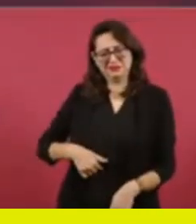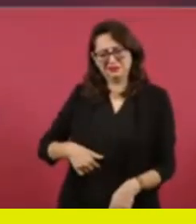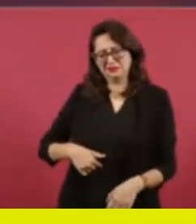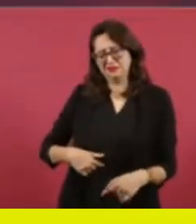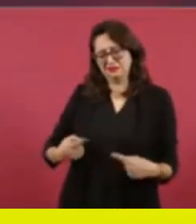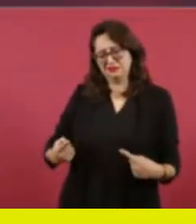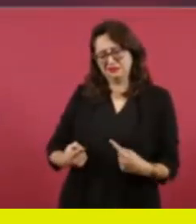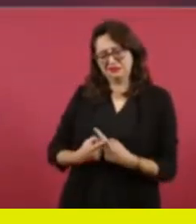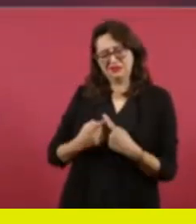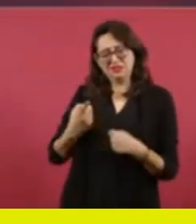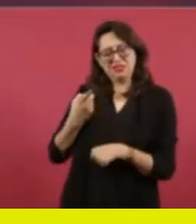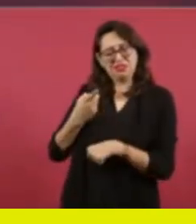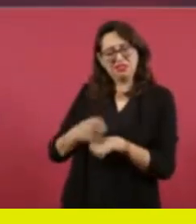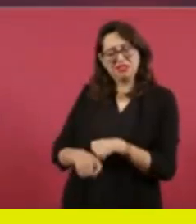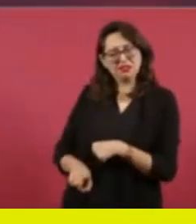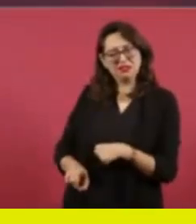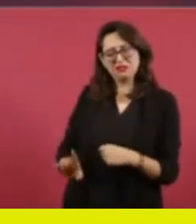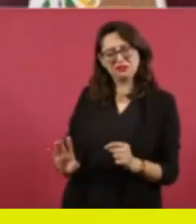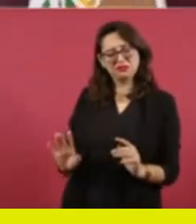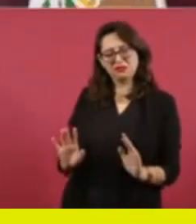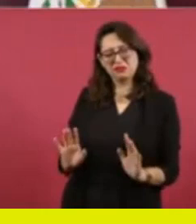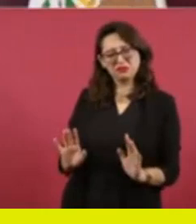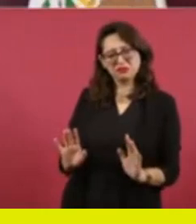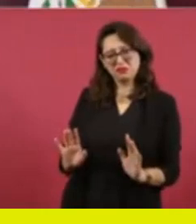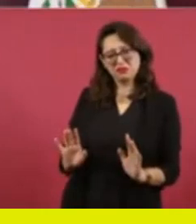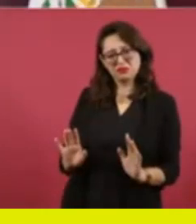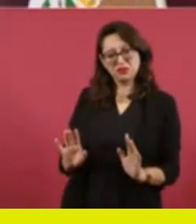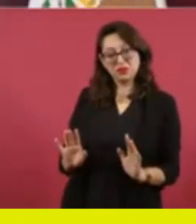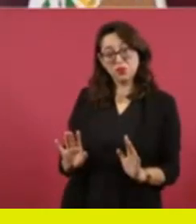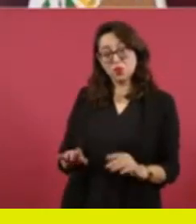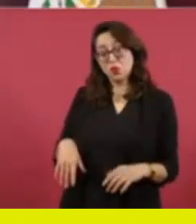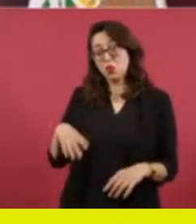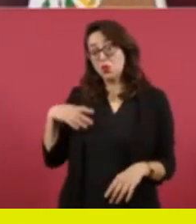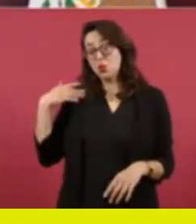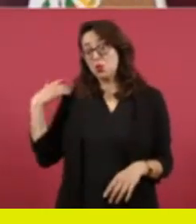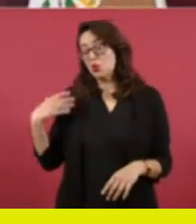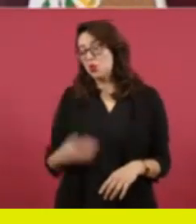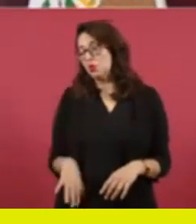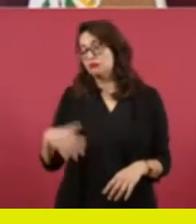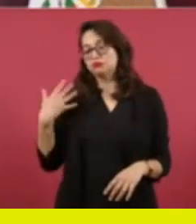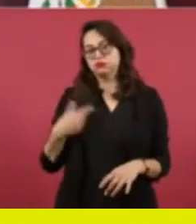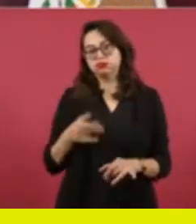Les fue muy mal. O sea,